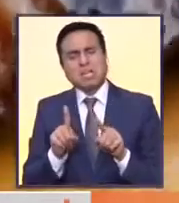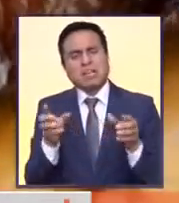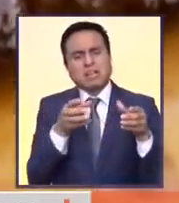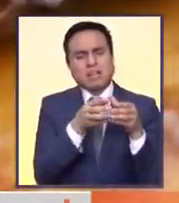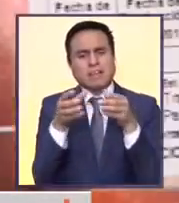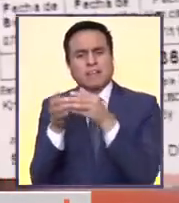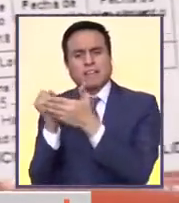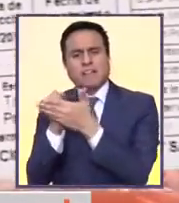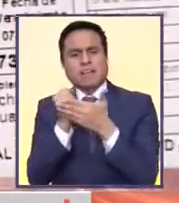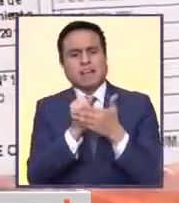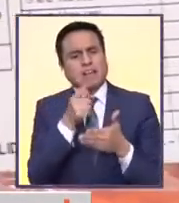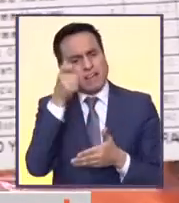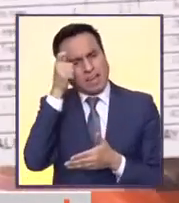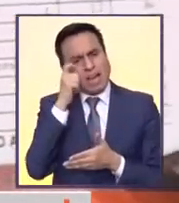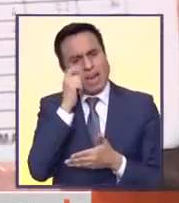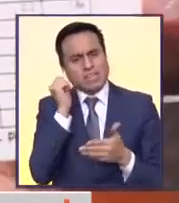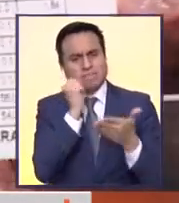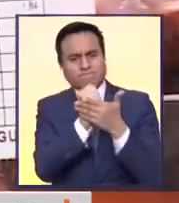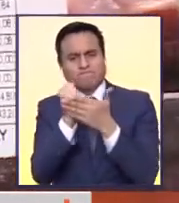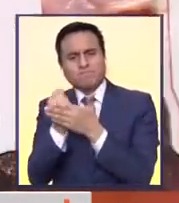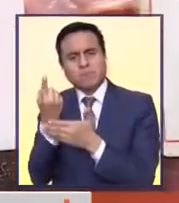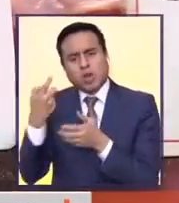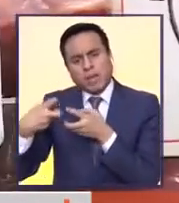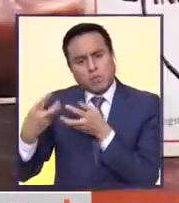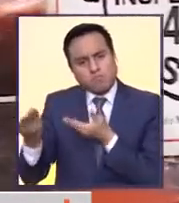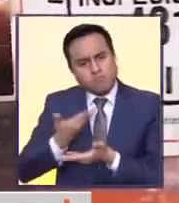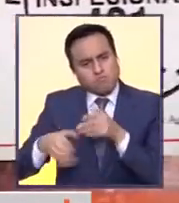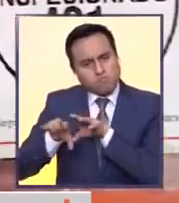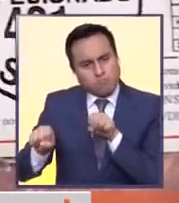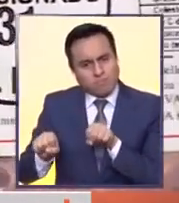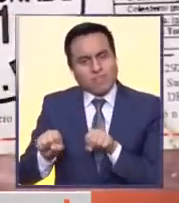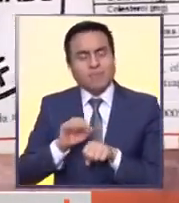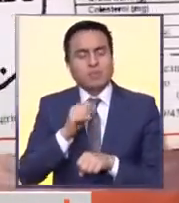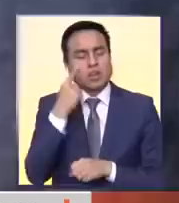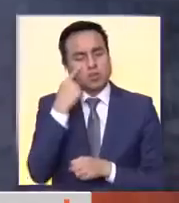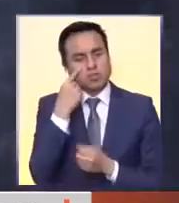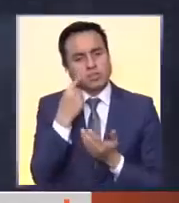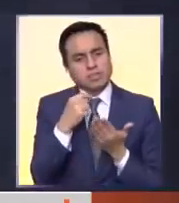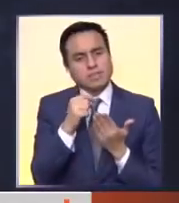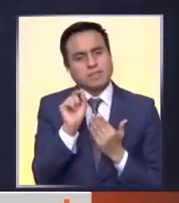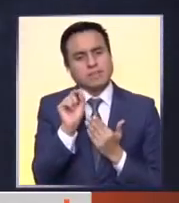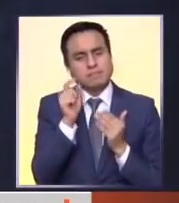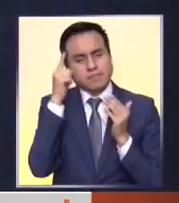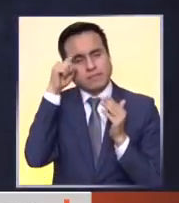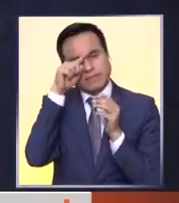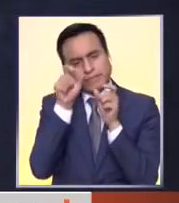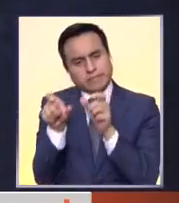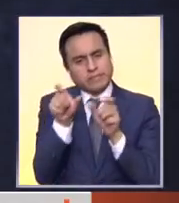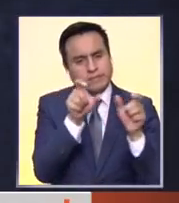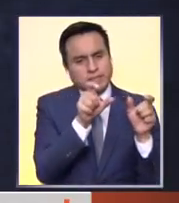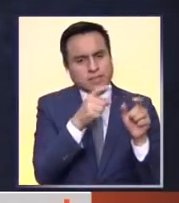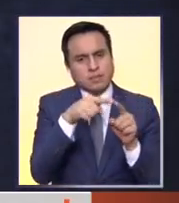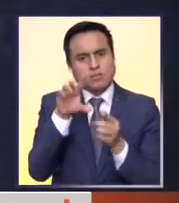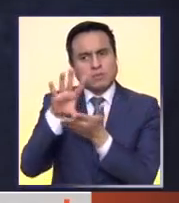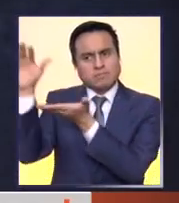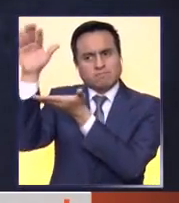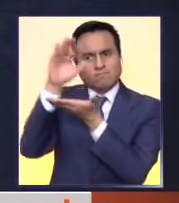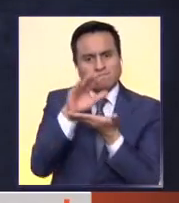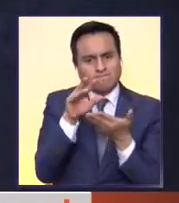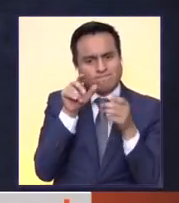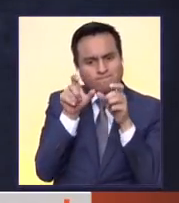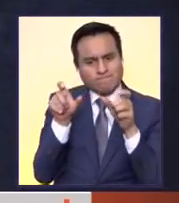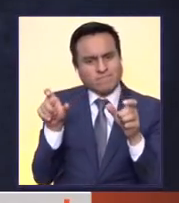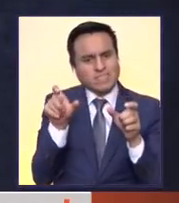que sea consensuado entre distintos gremios. Y reconocen que es más difícil fiscalizar la carne importada, que representa